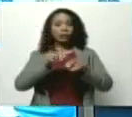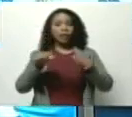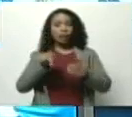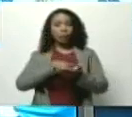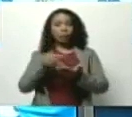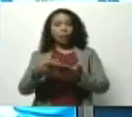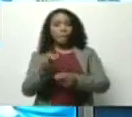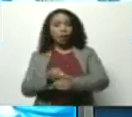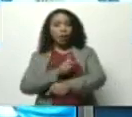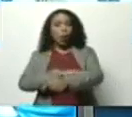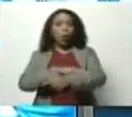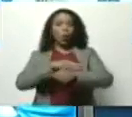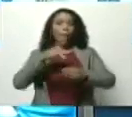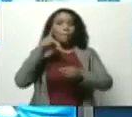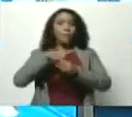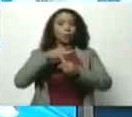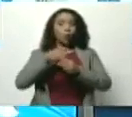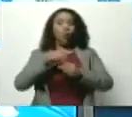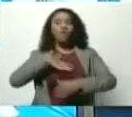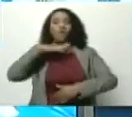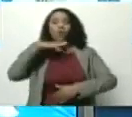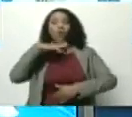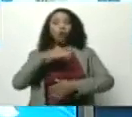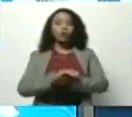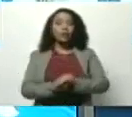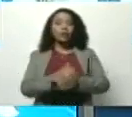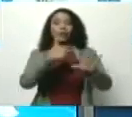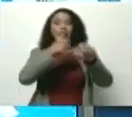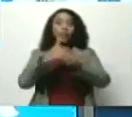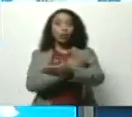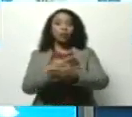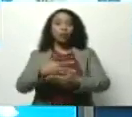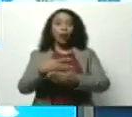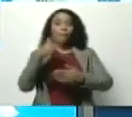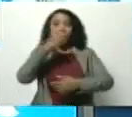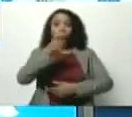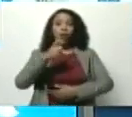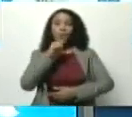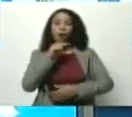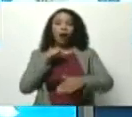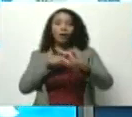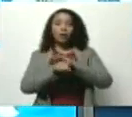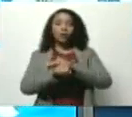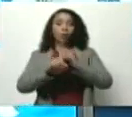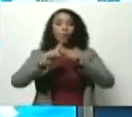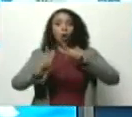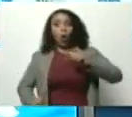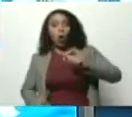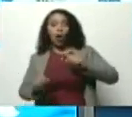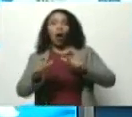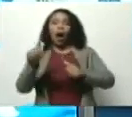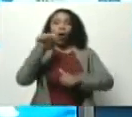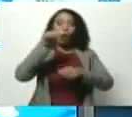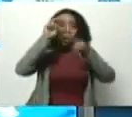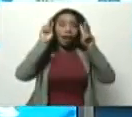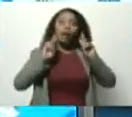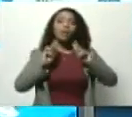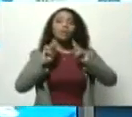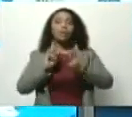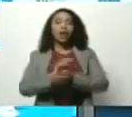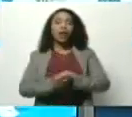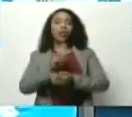mayores reservas de crudo tenemos más de 600 millones de personas que no tienen acceso a la electricidad agua potable 2.600 millones de personas